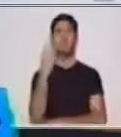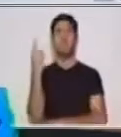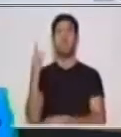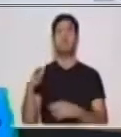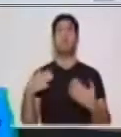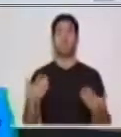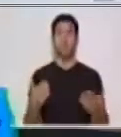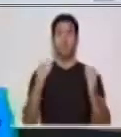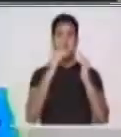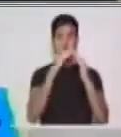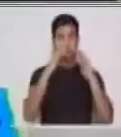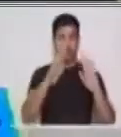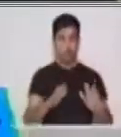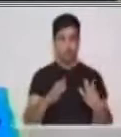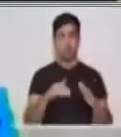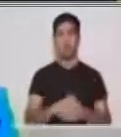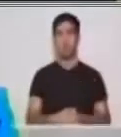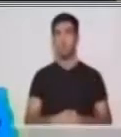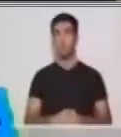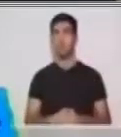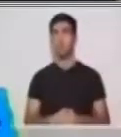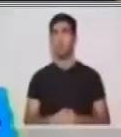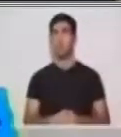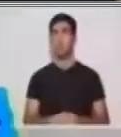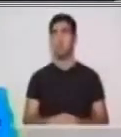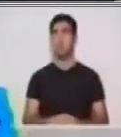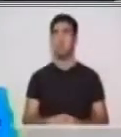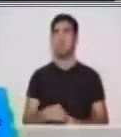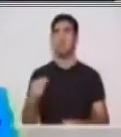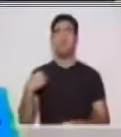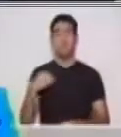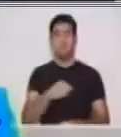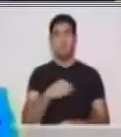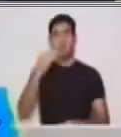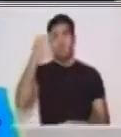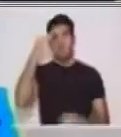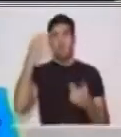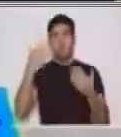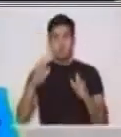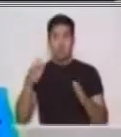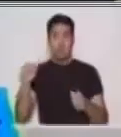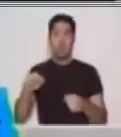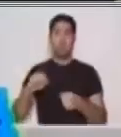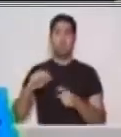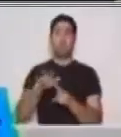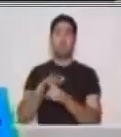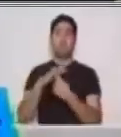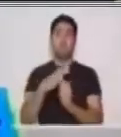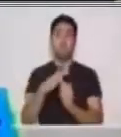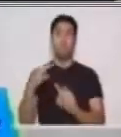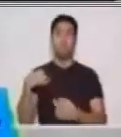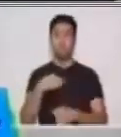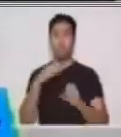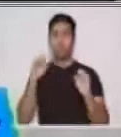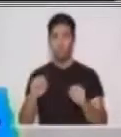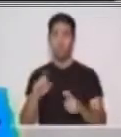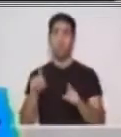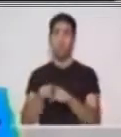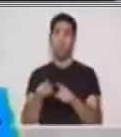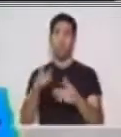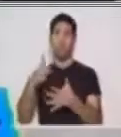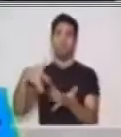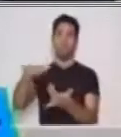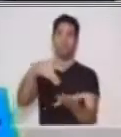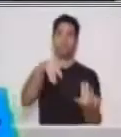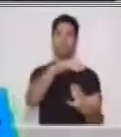casa. Sabemos que ya hay algunas situaciones que permiten podernos movilizar, pero eso no